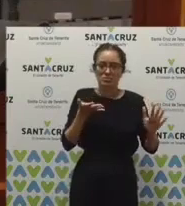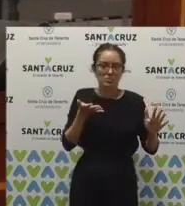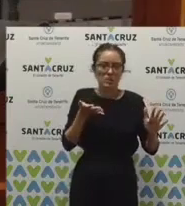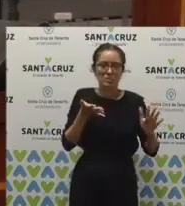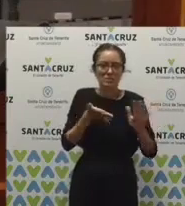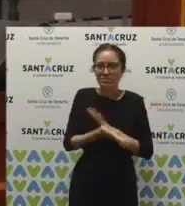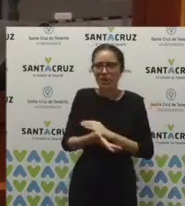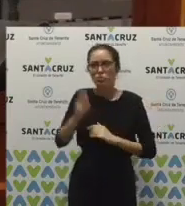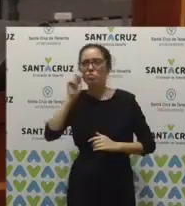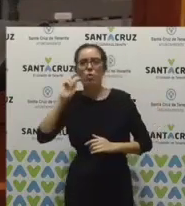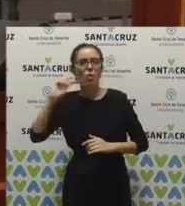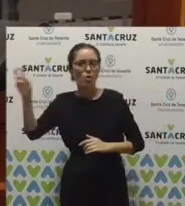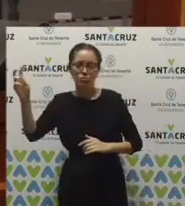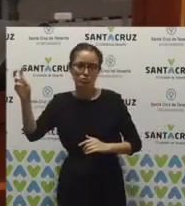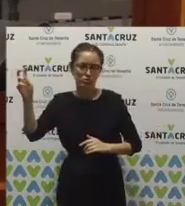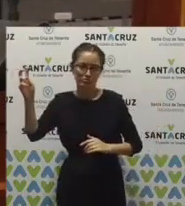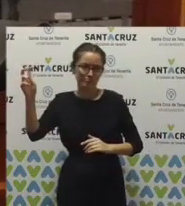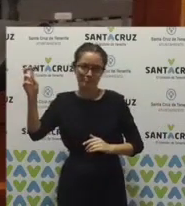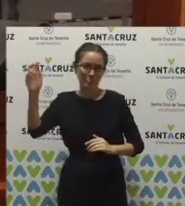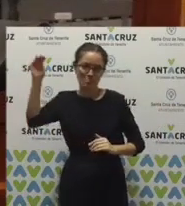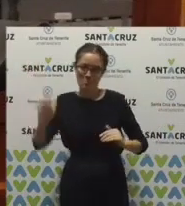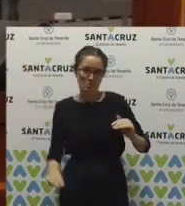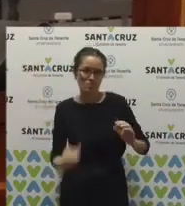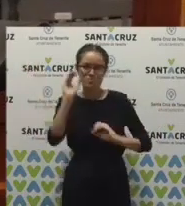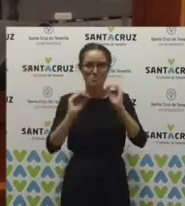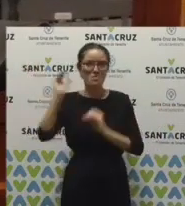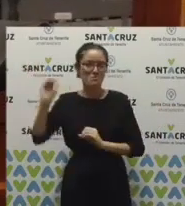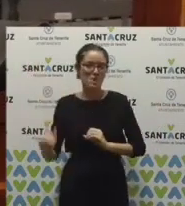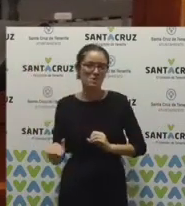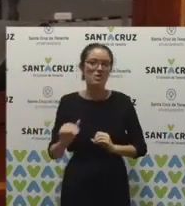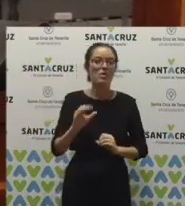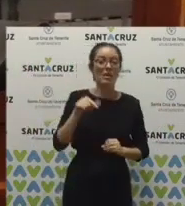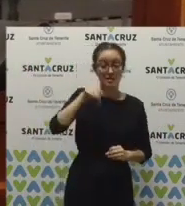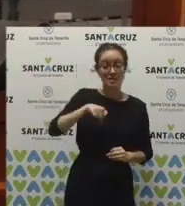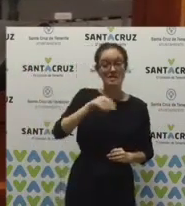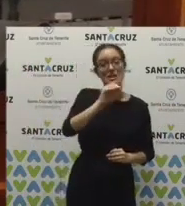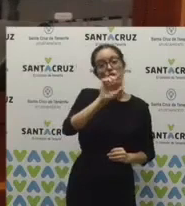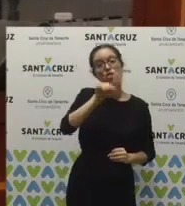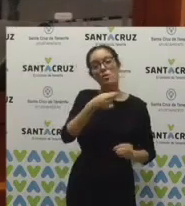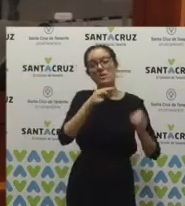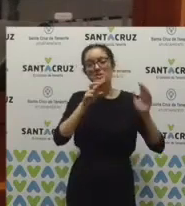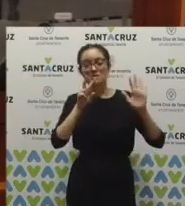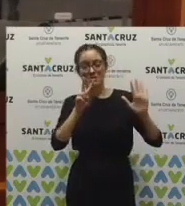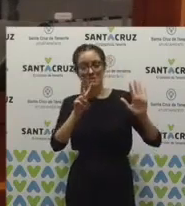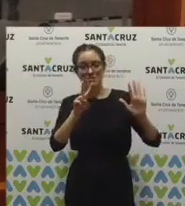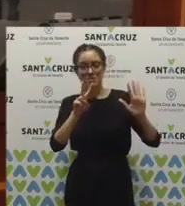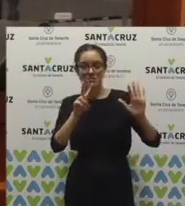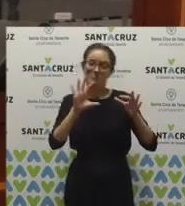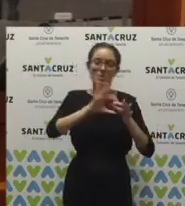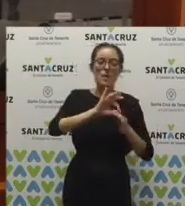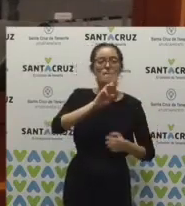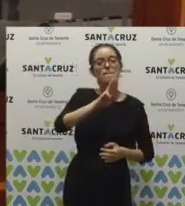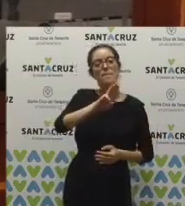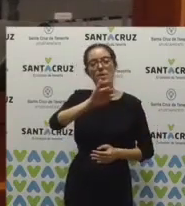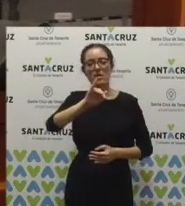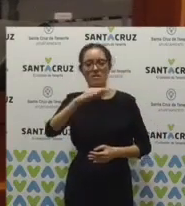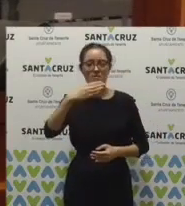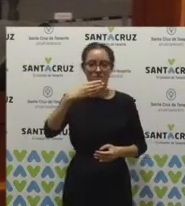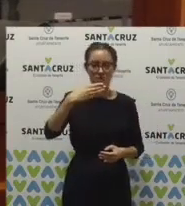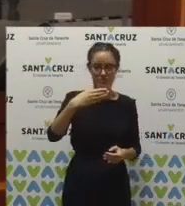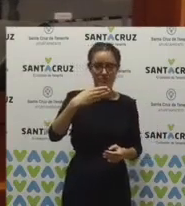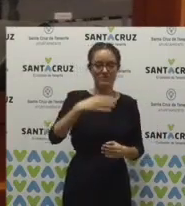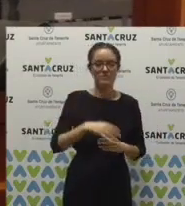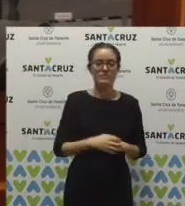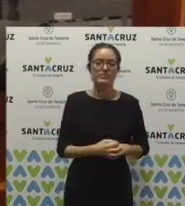de turismo y que en el conjunto del estado viene a suponer un 0.7 por ciento del pib lo que genera todo lo que es el gran